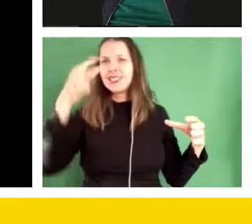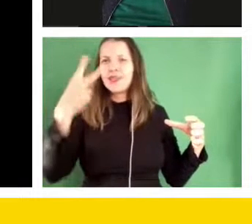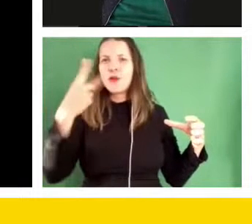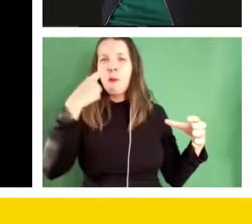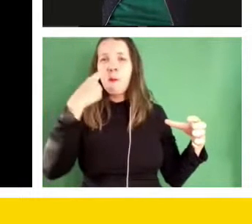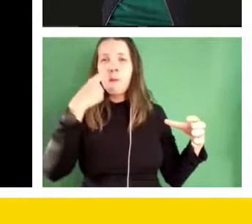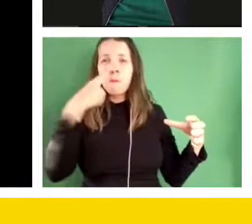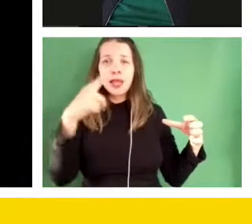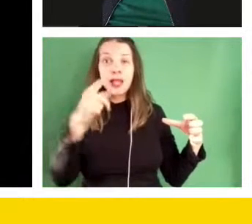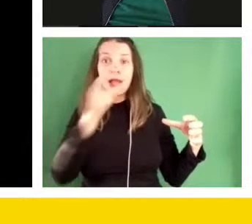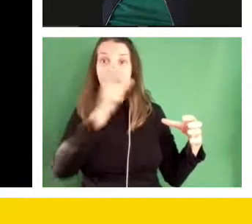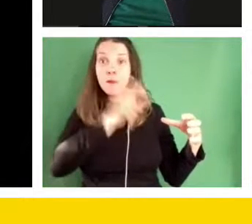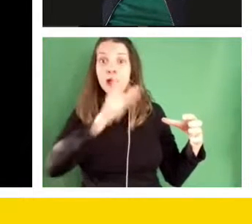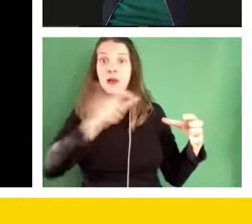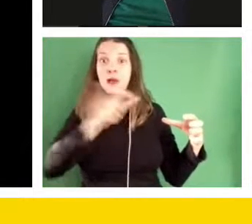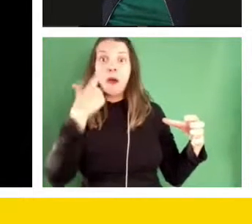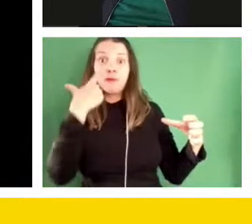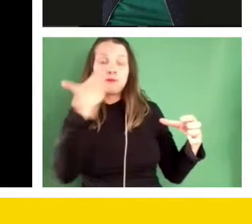que